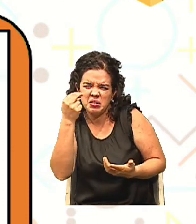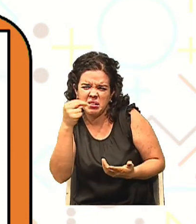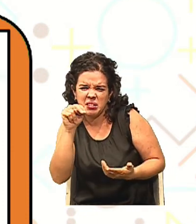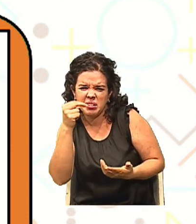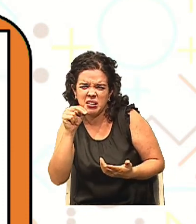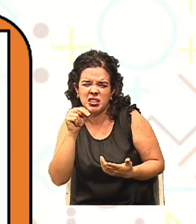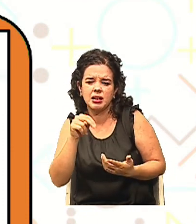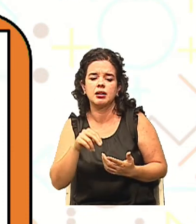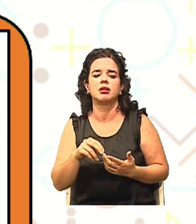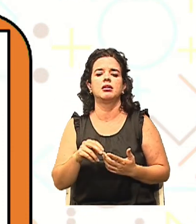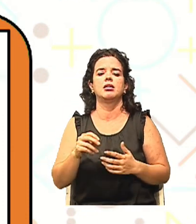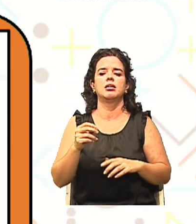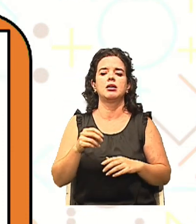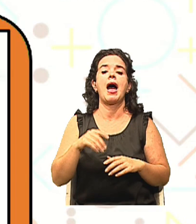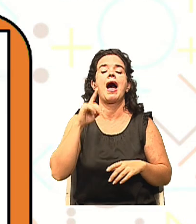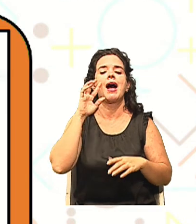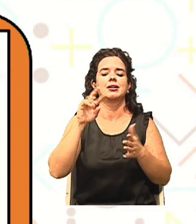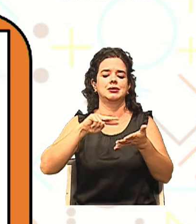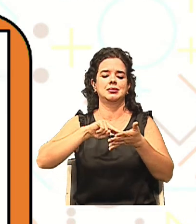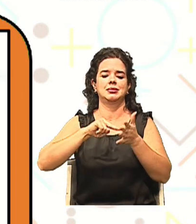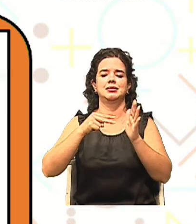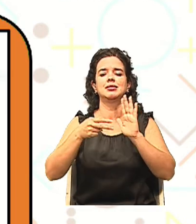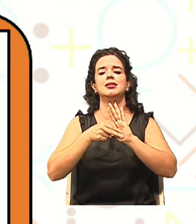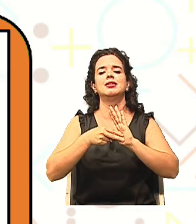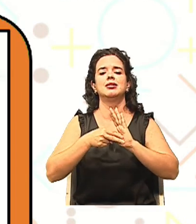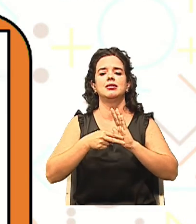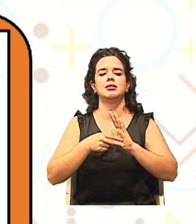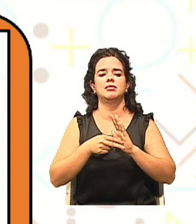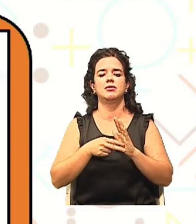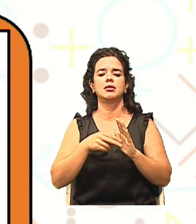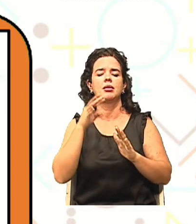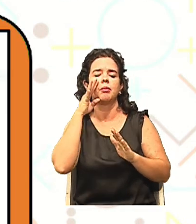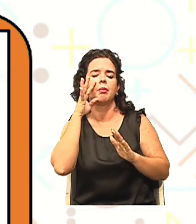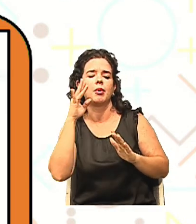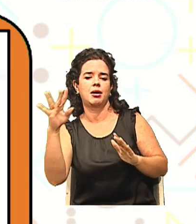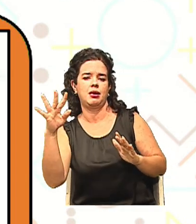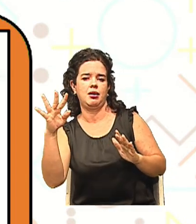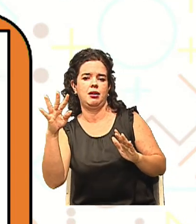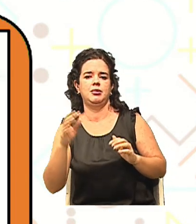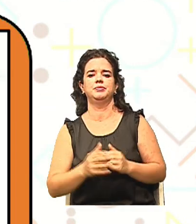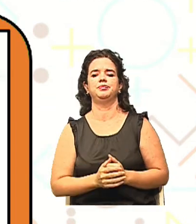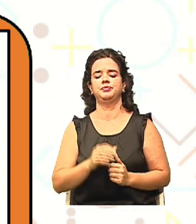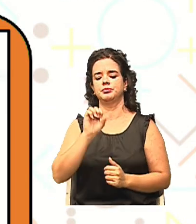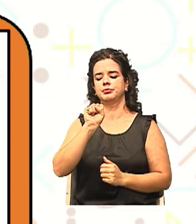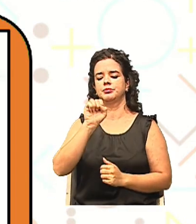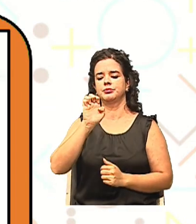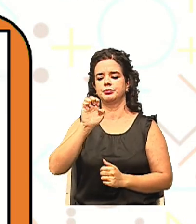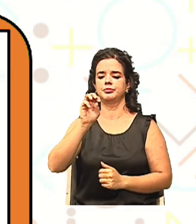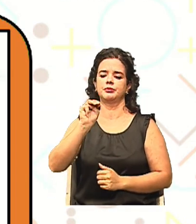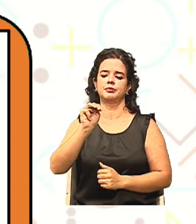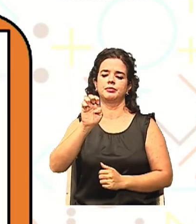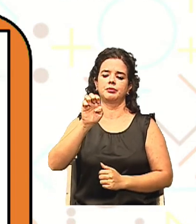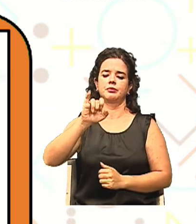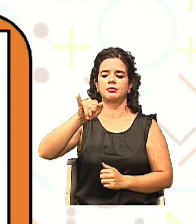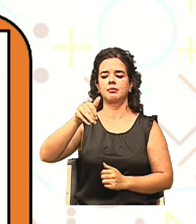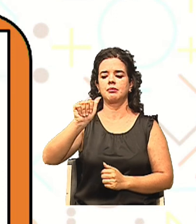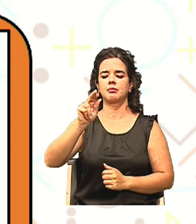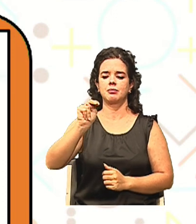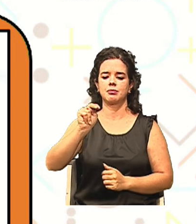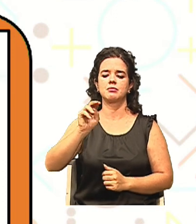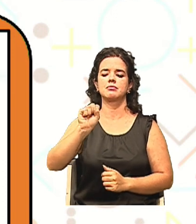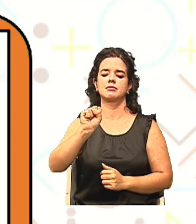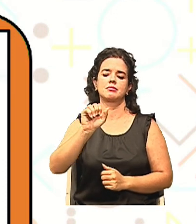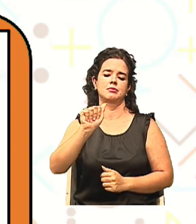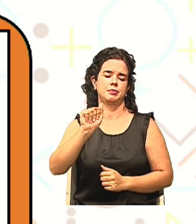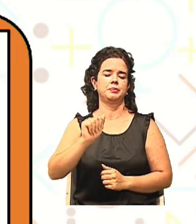el símbolo de semejanza. Ah, ok, eso significa semejanza. Eso significa semejanza de